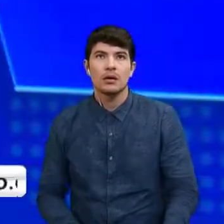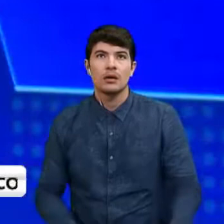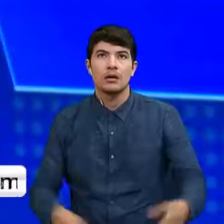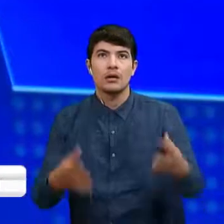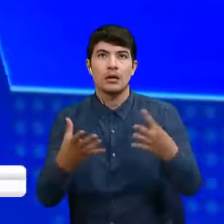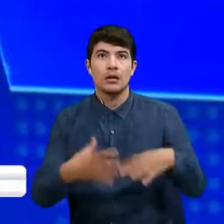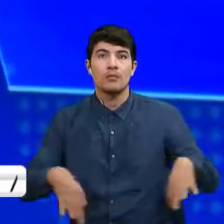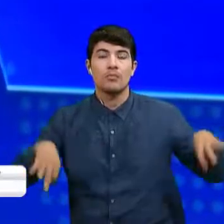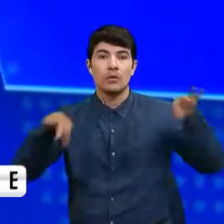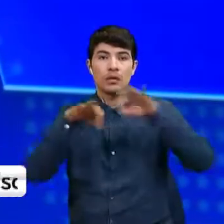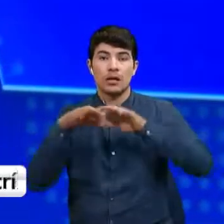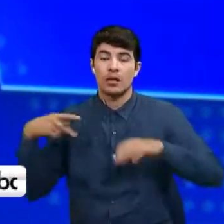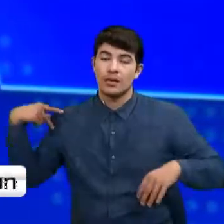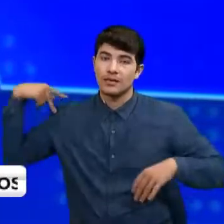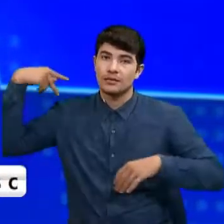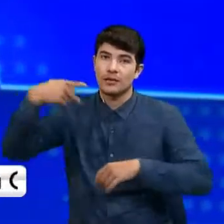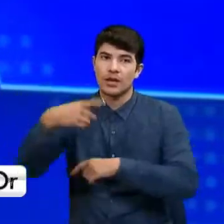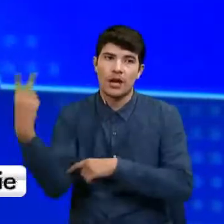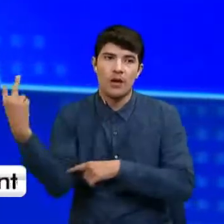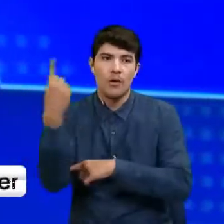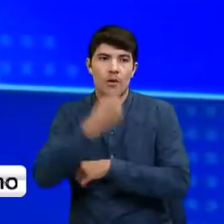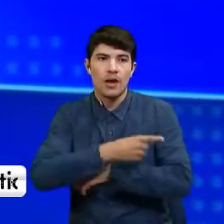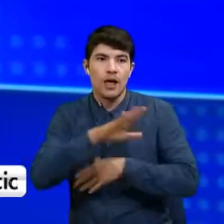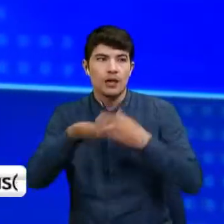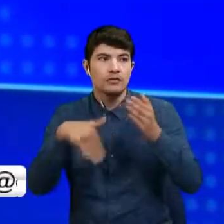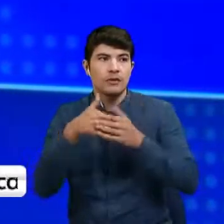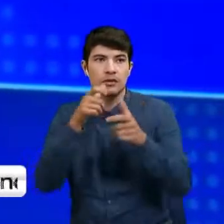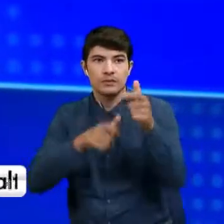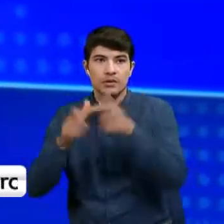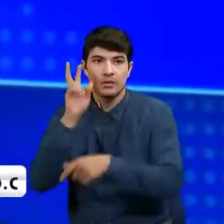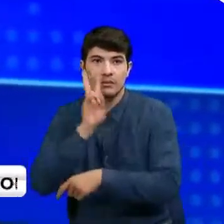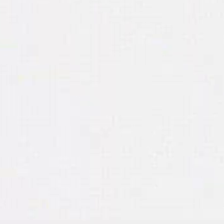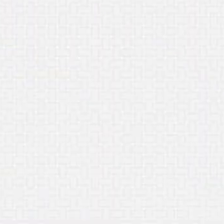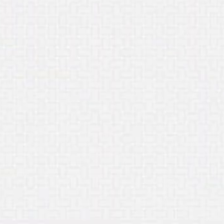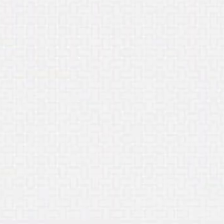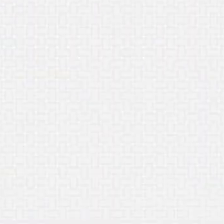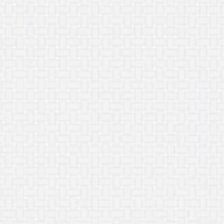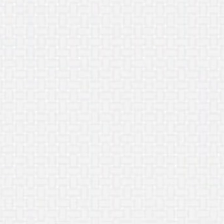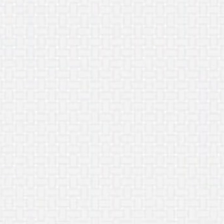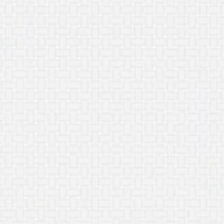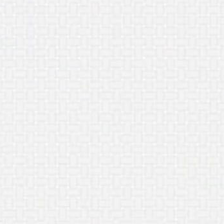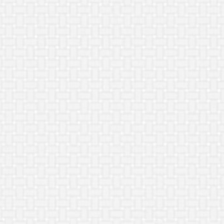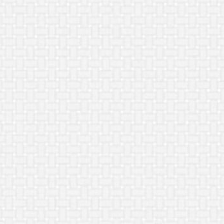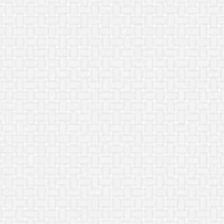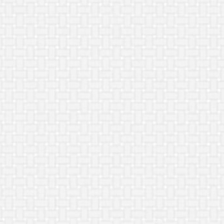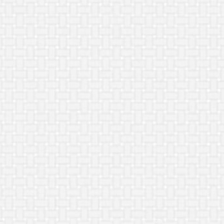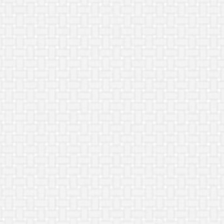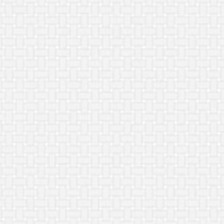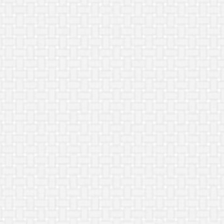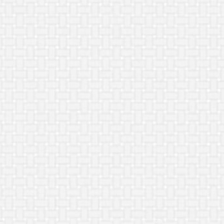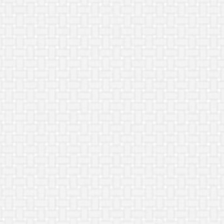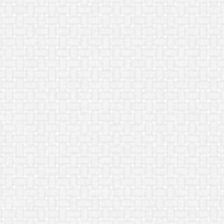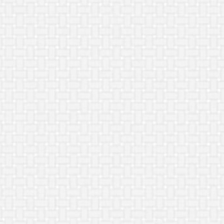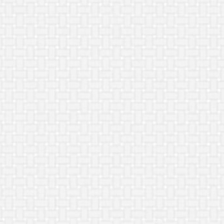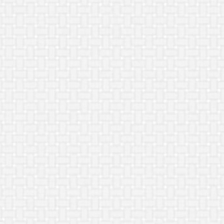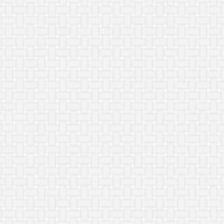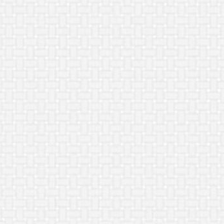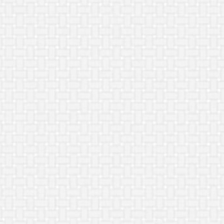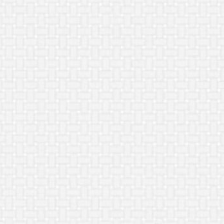histórica jornada para todos los venezolanos y un mensaje muy importante para el mundo com